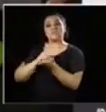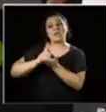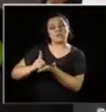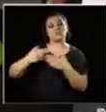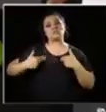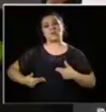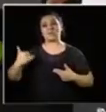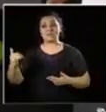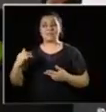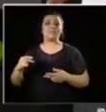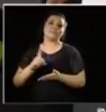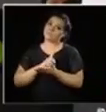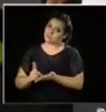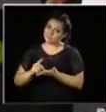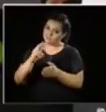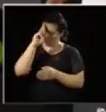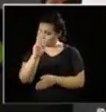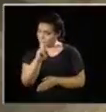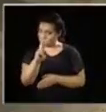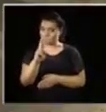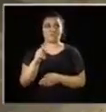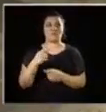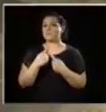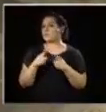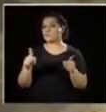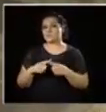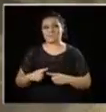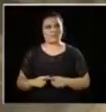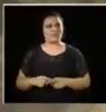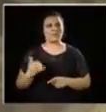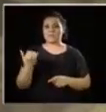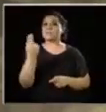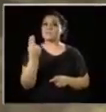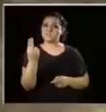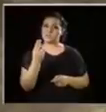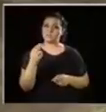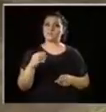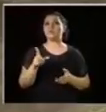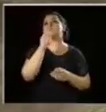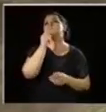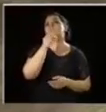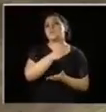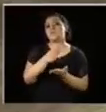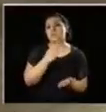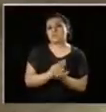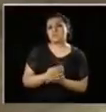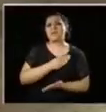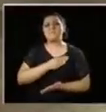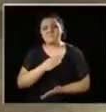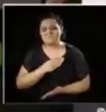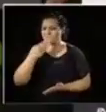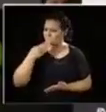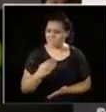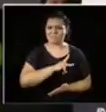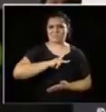género. La policía municipal necesita ser una buena policía y necesitamos también que